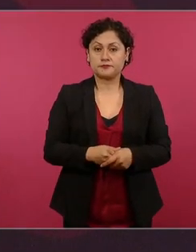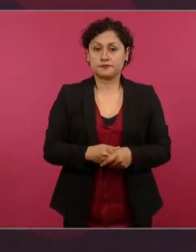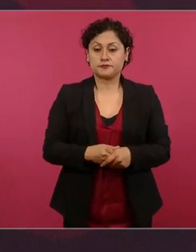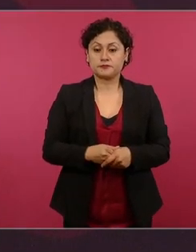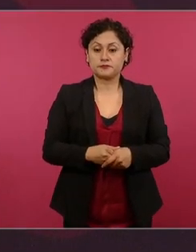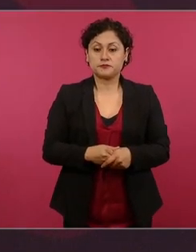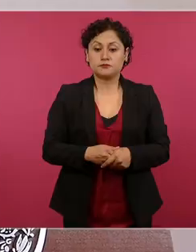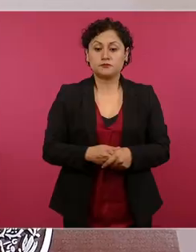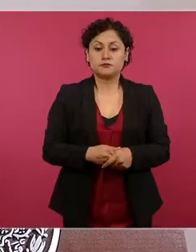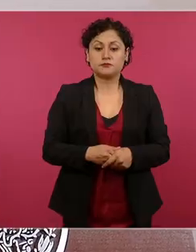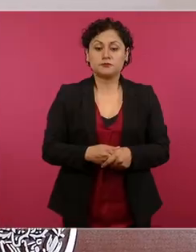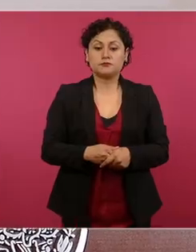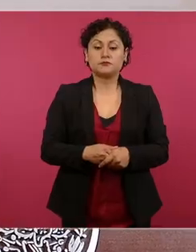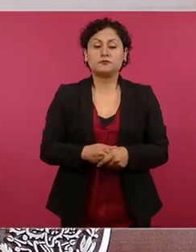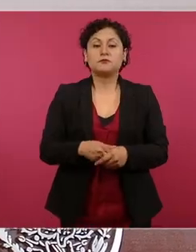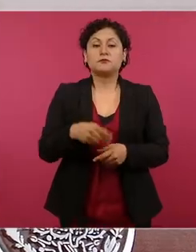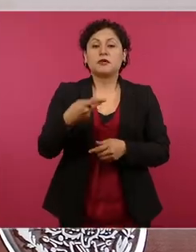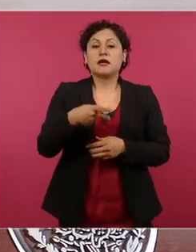Y nosotros pues somos